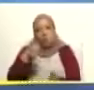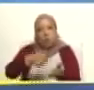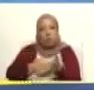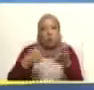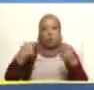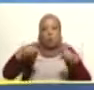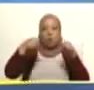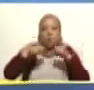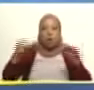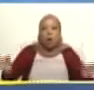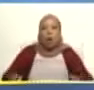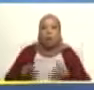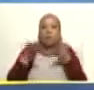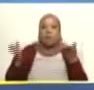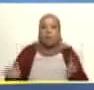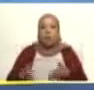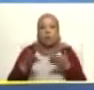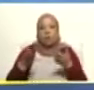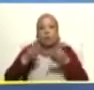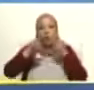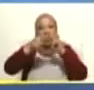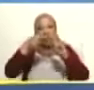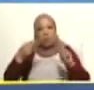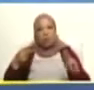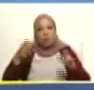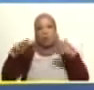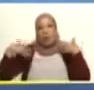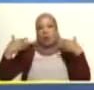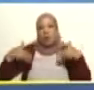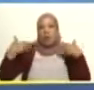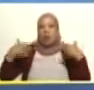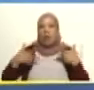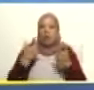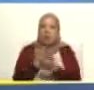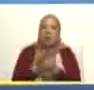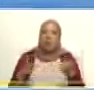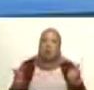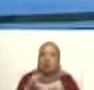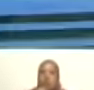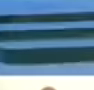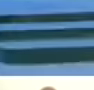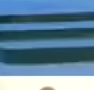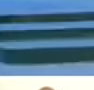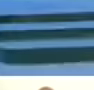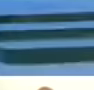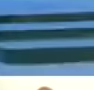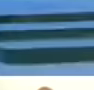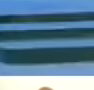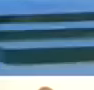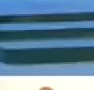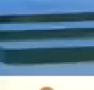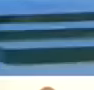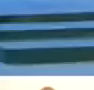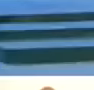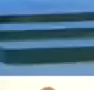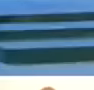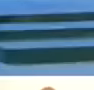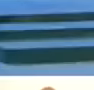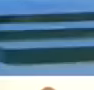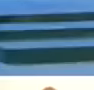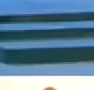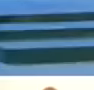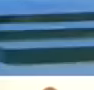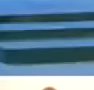Motivar y que sea una fiesta de paz, de alegría, de soberanía, porque es un día histórico, un día